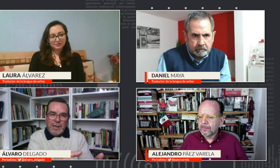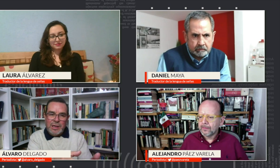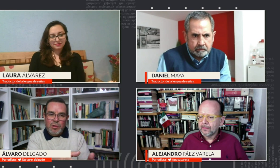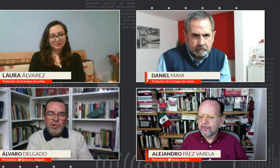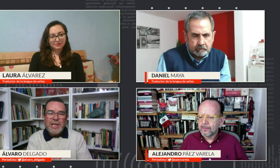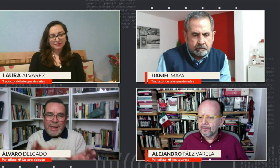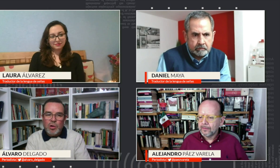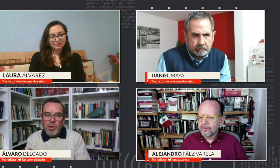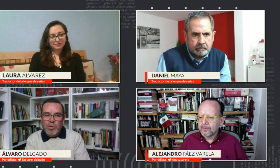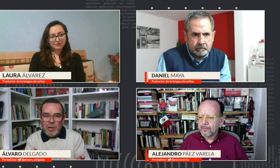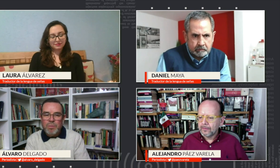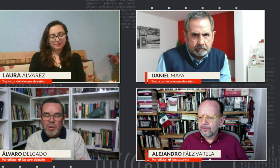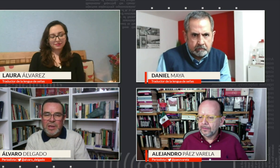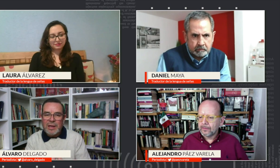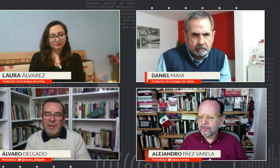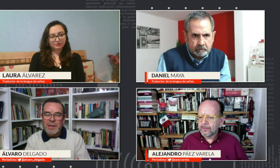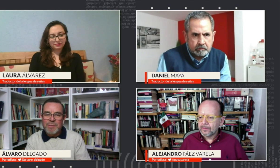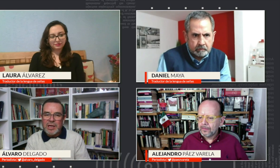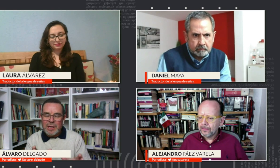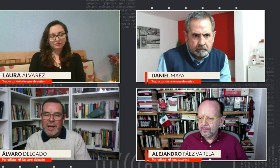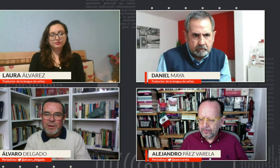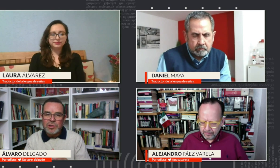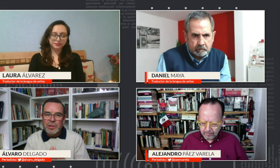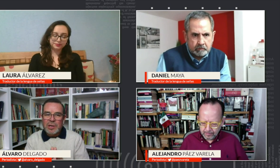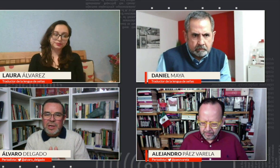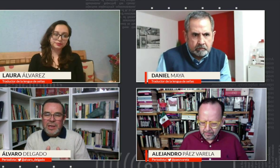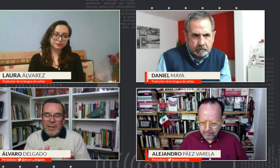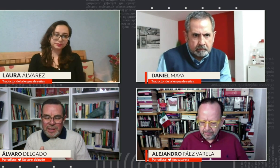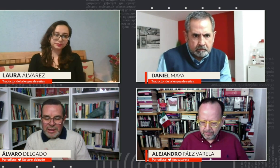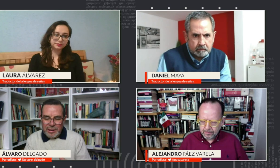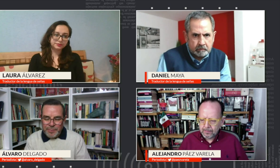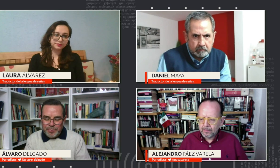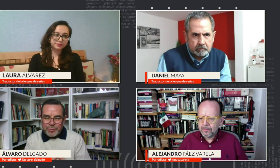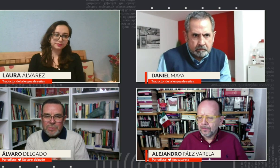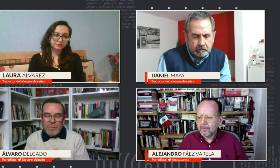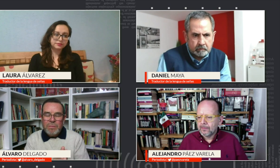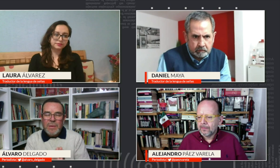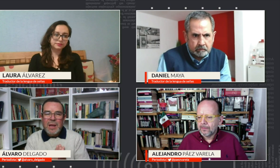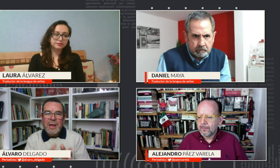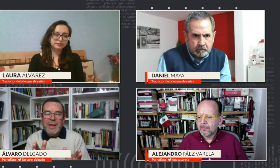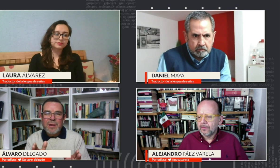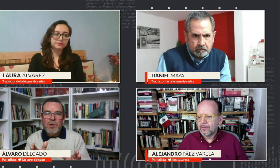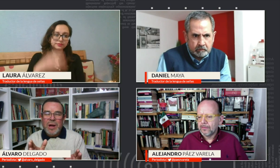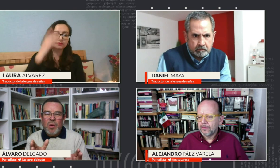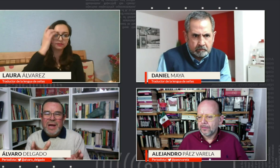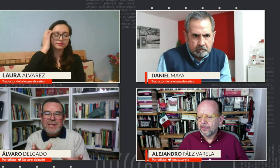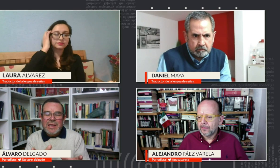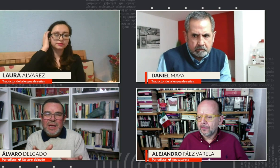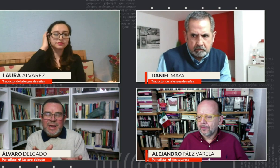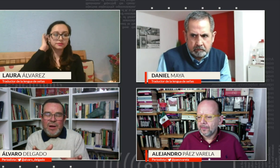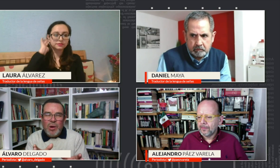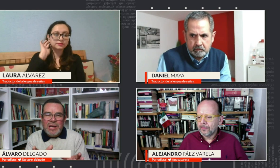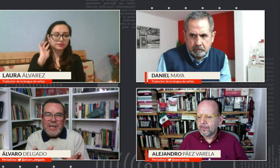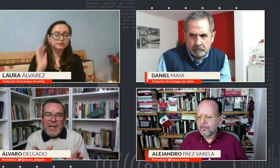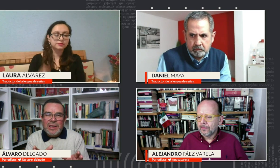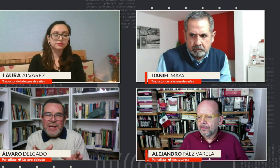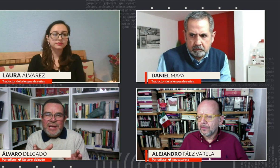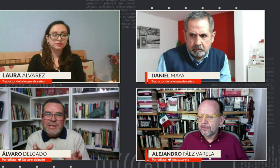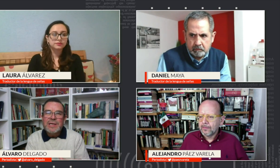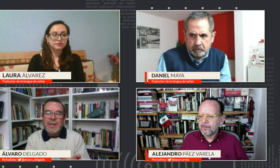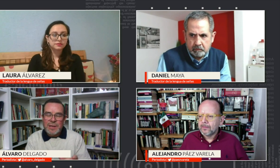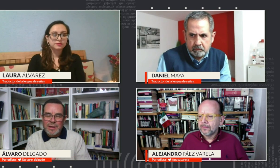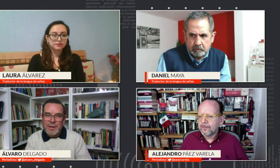presidente y un sector muy importante de mexicanos. ¿Cuál es